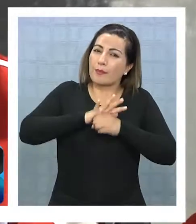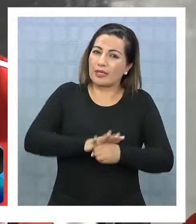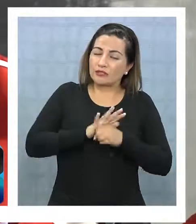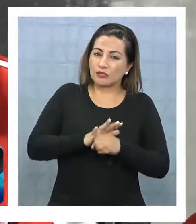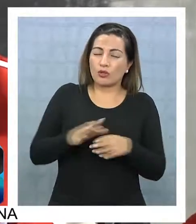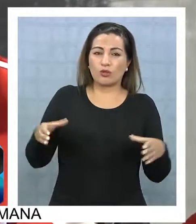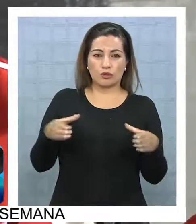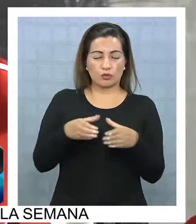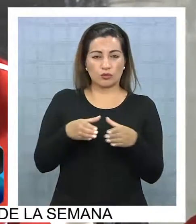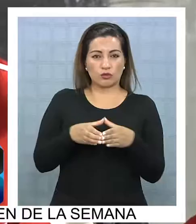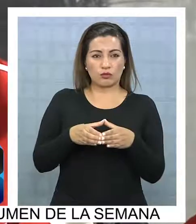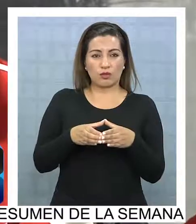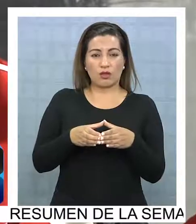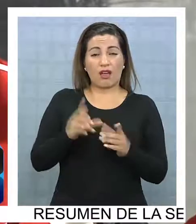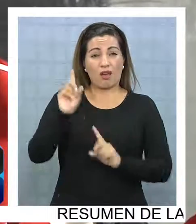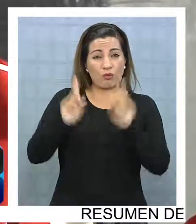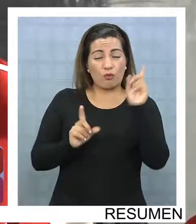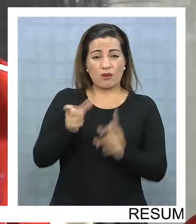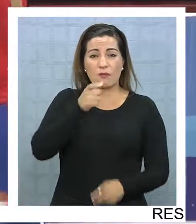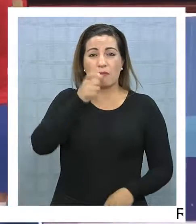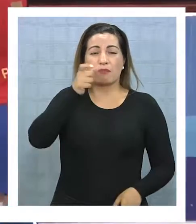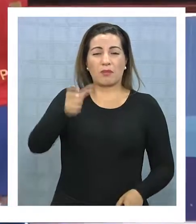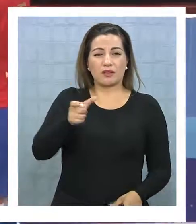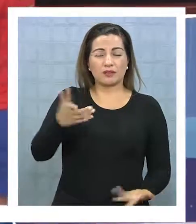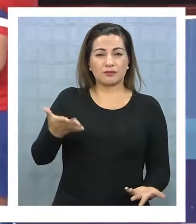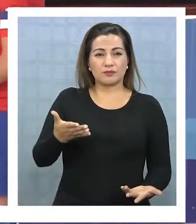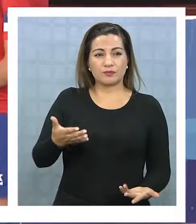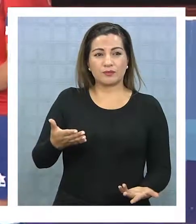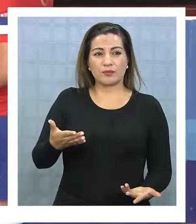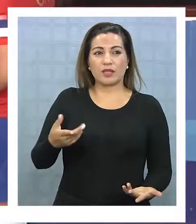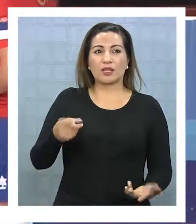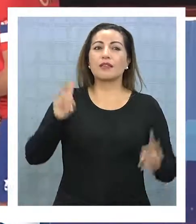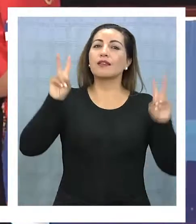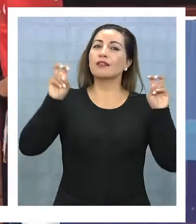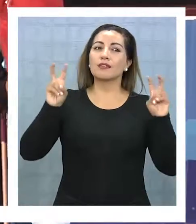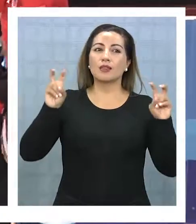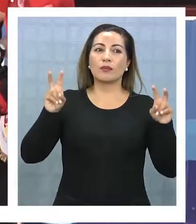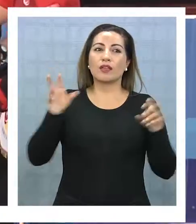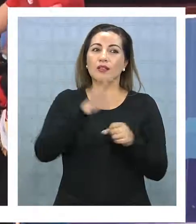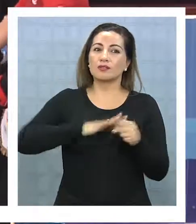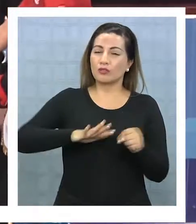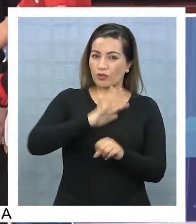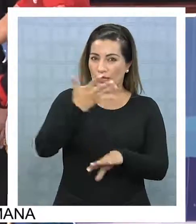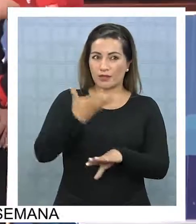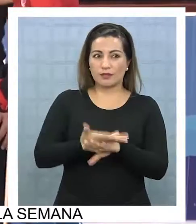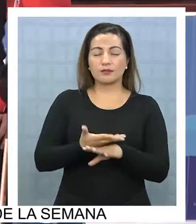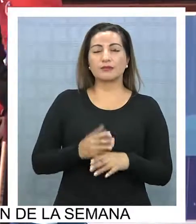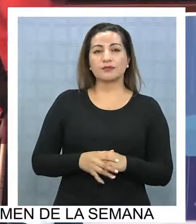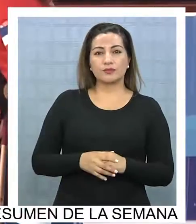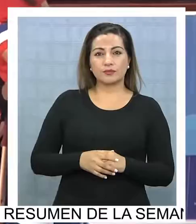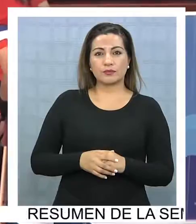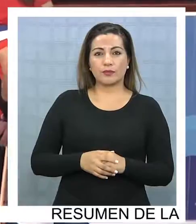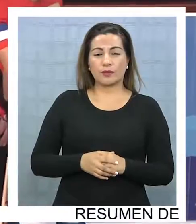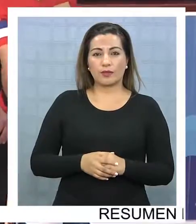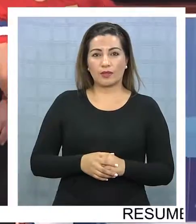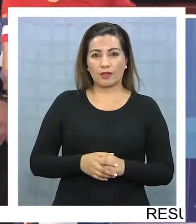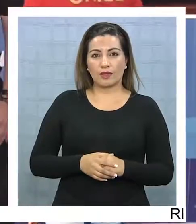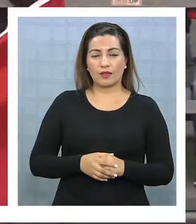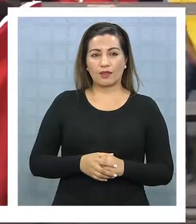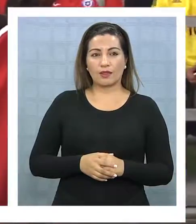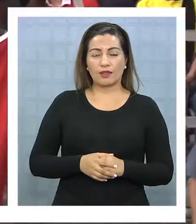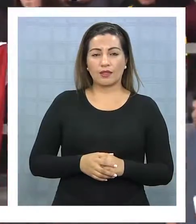rival. Yo creo que son palabras bastante desafortunadas en relación a lo que está pasando hoy día. Los estándares